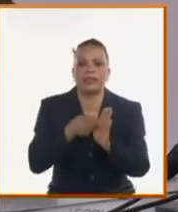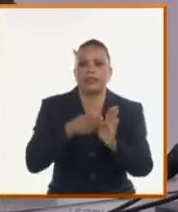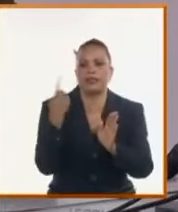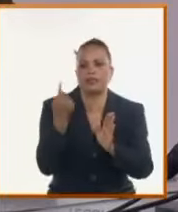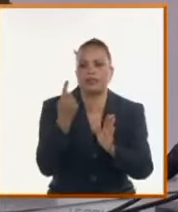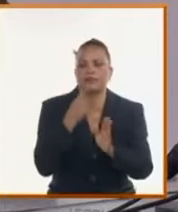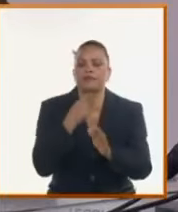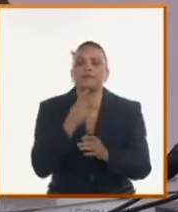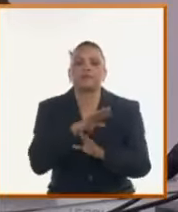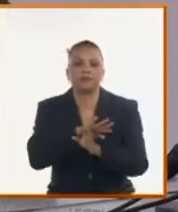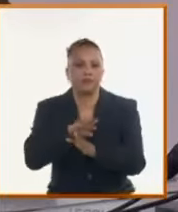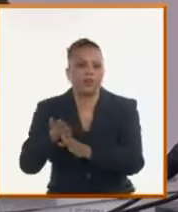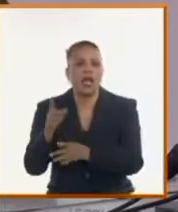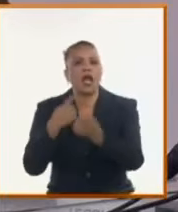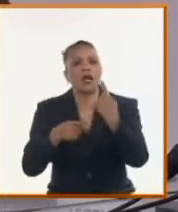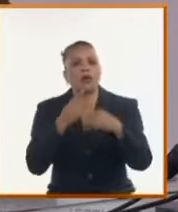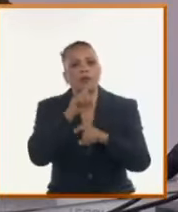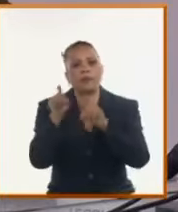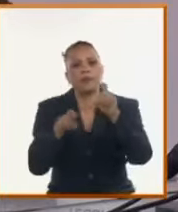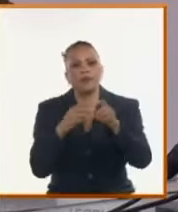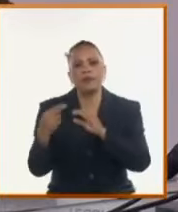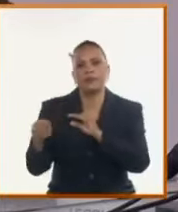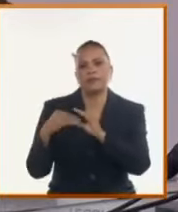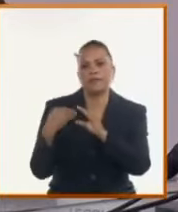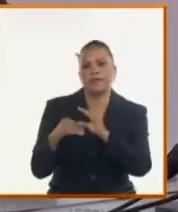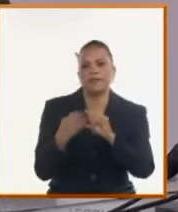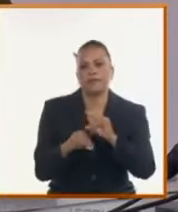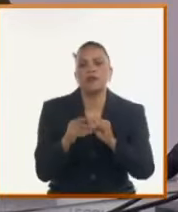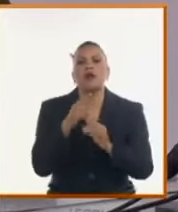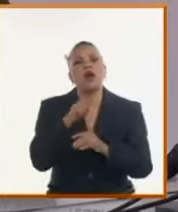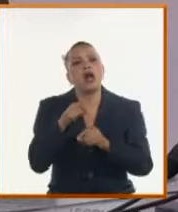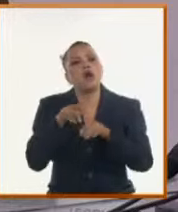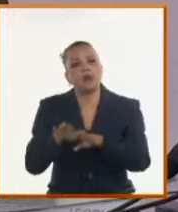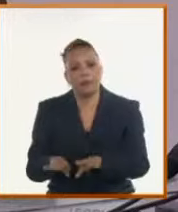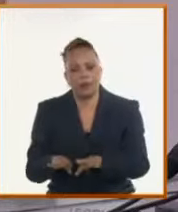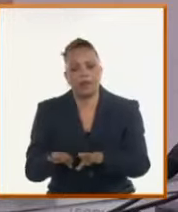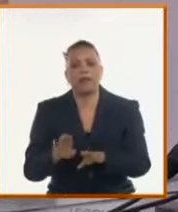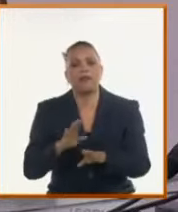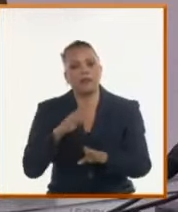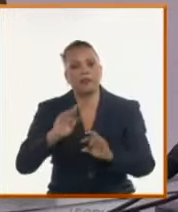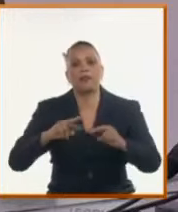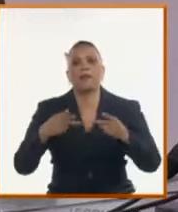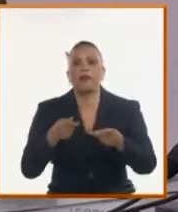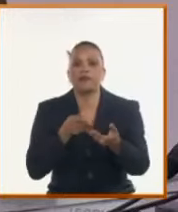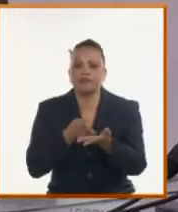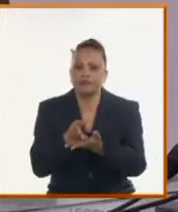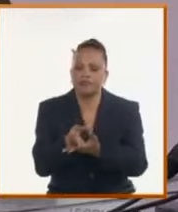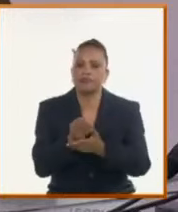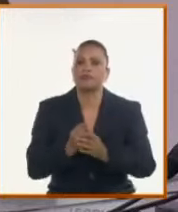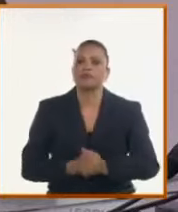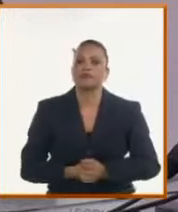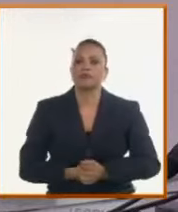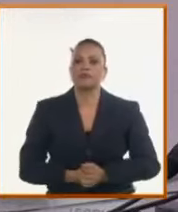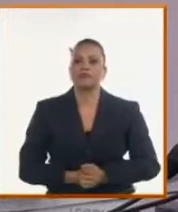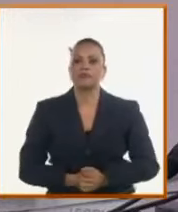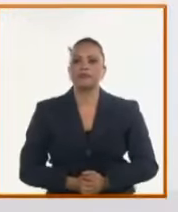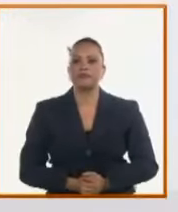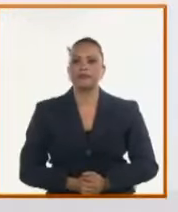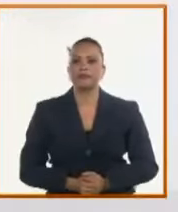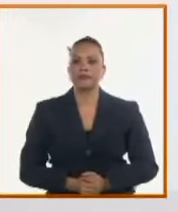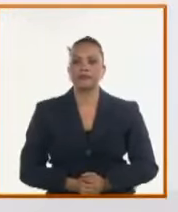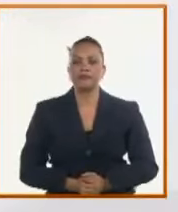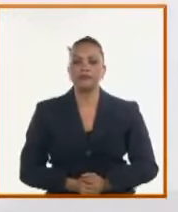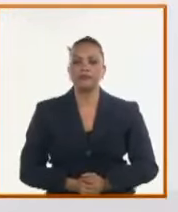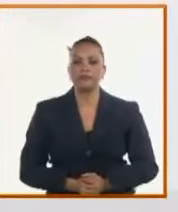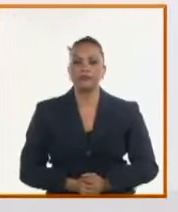preguntas que ustedes nos han enviado vamos a hacer un breve alto y regresamos para que nuestros invitados esta tarde nos respondan a estas